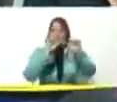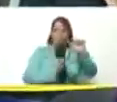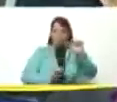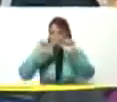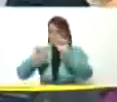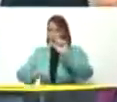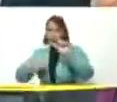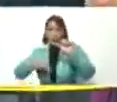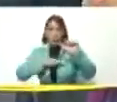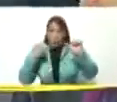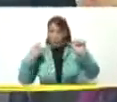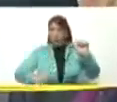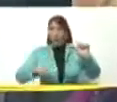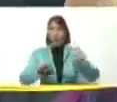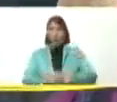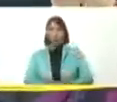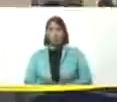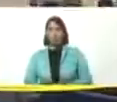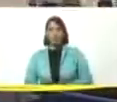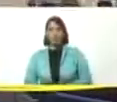tenemos.